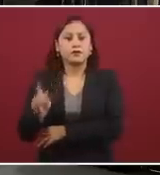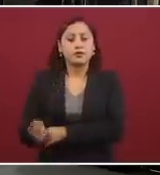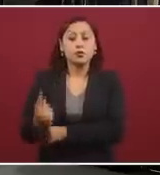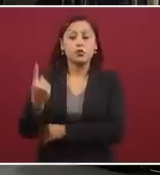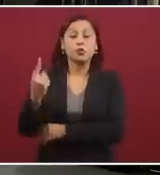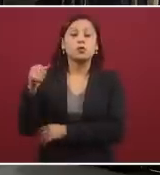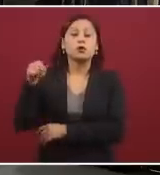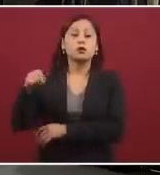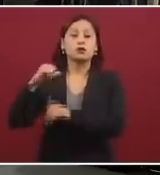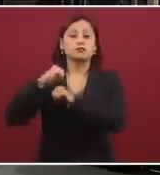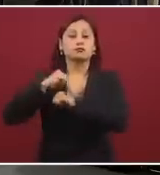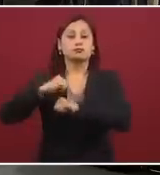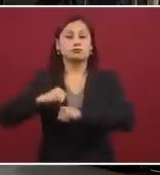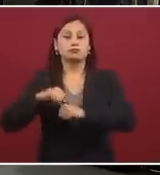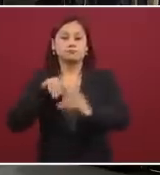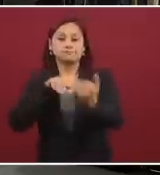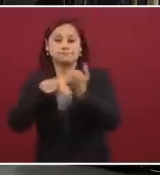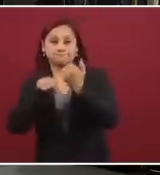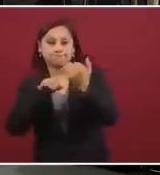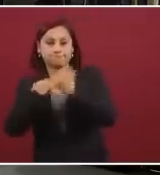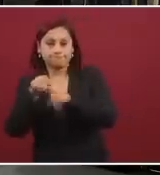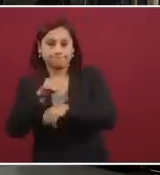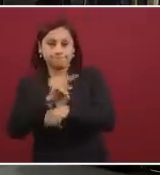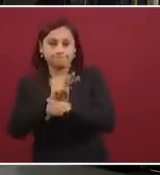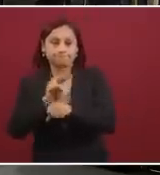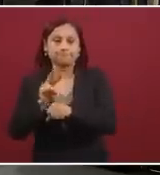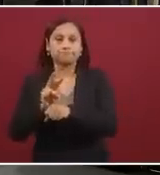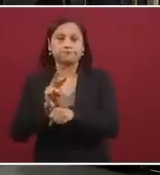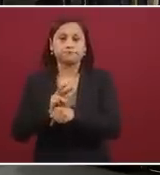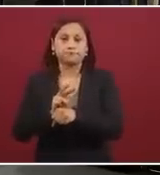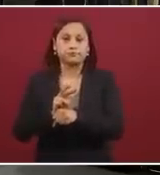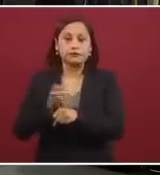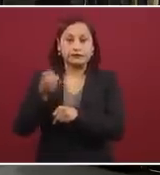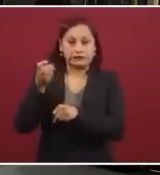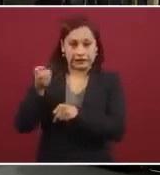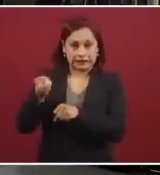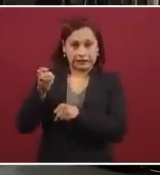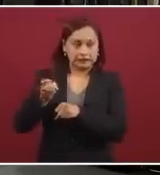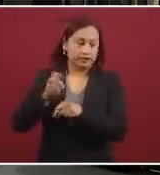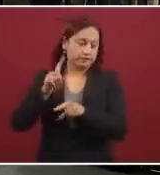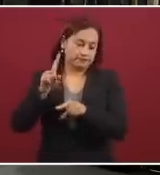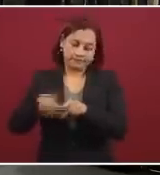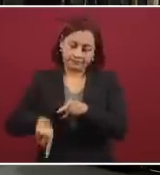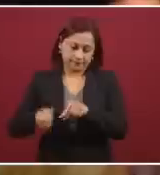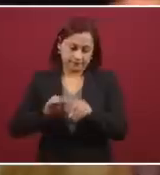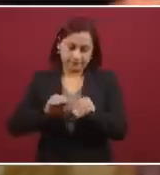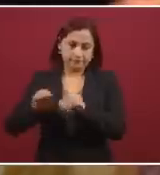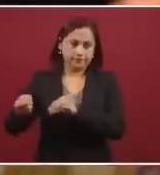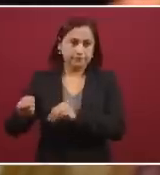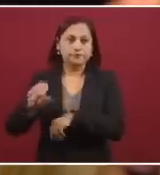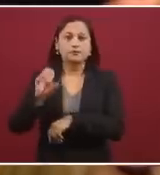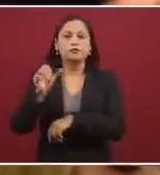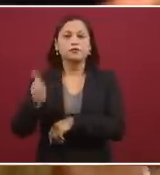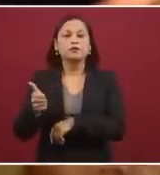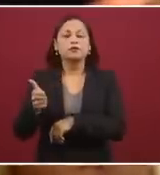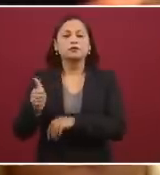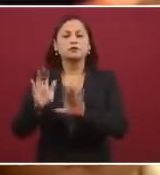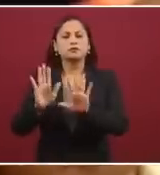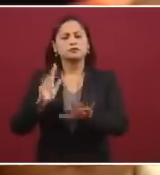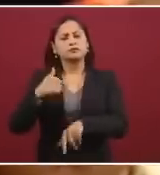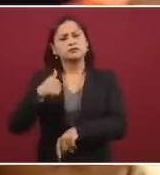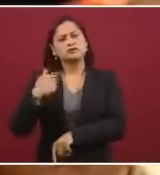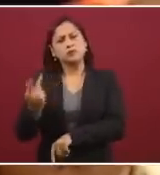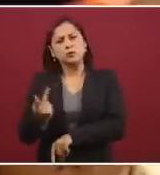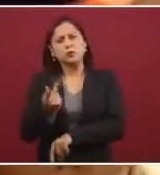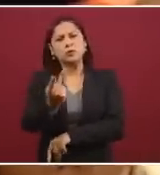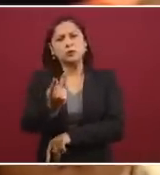es obvio que esta división desaparecerá junto con el resto la pregunta es cómo operar a la guardia nacional la